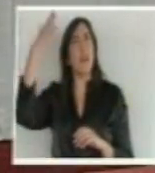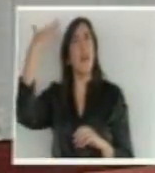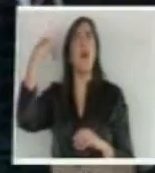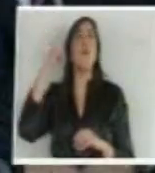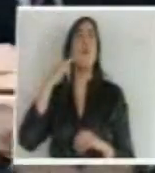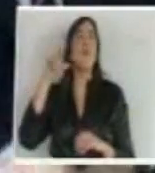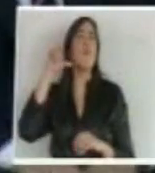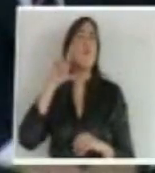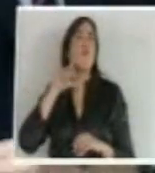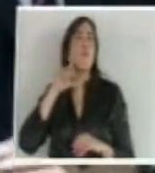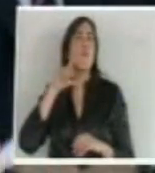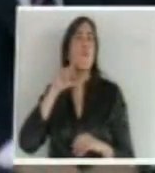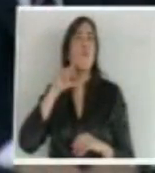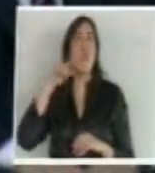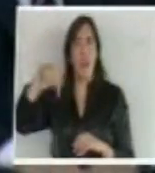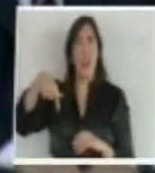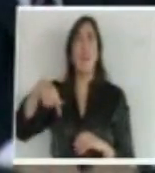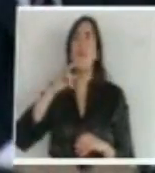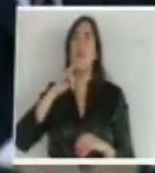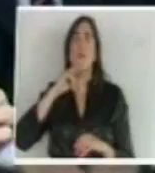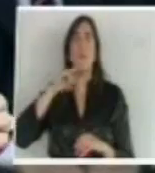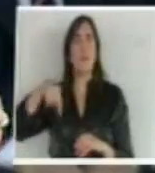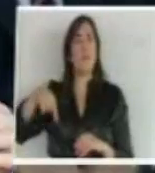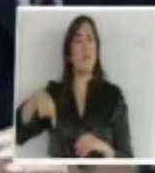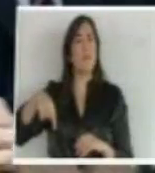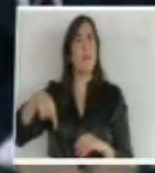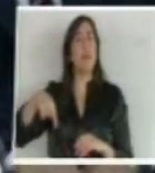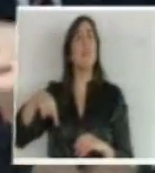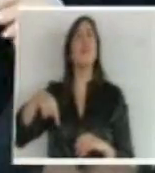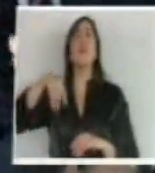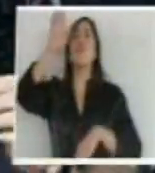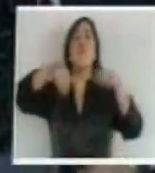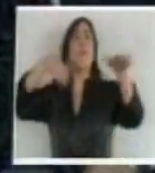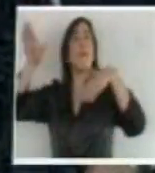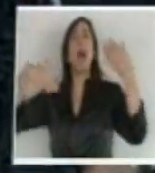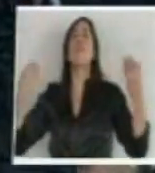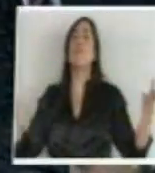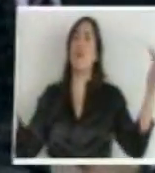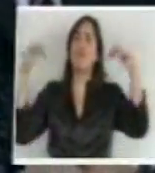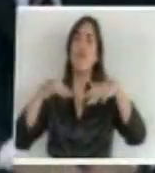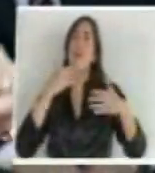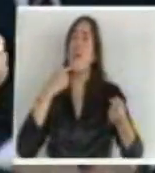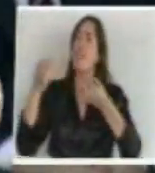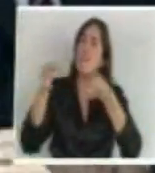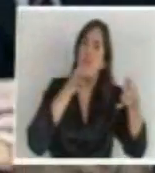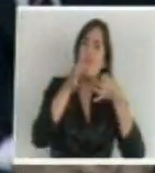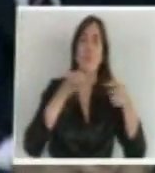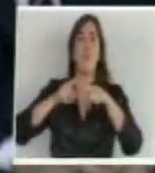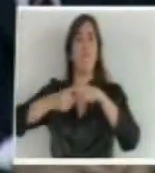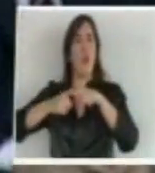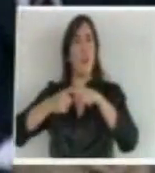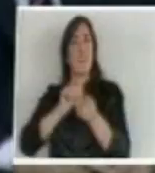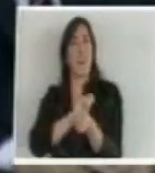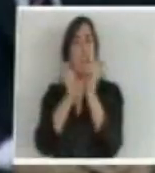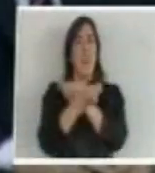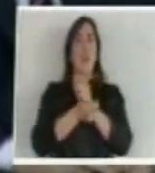julio lancé desde aquí, de Tucumán, la convocatoria al diálogo político, a la reforma